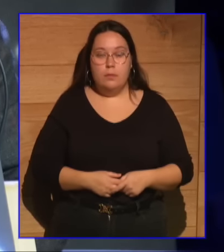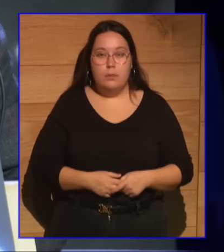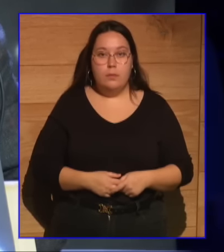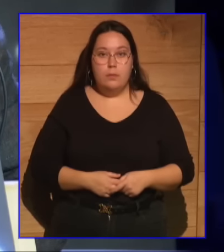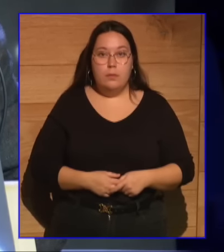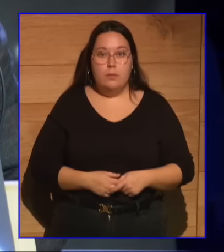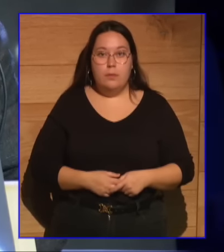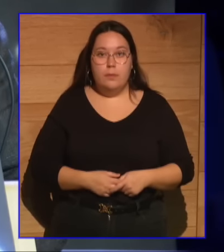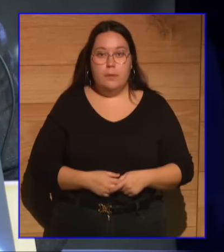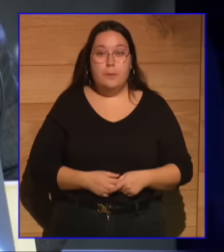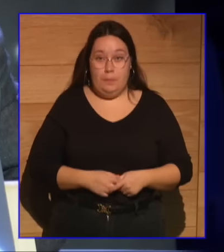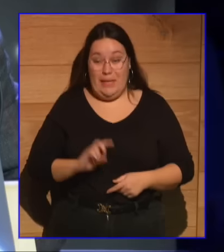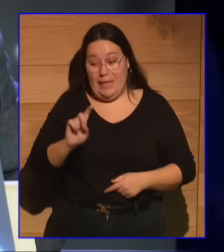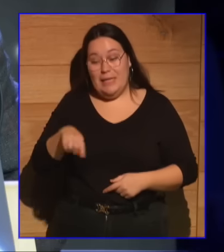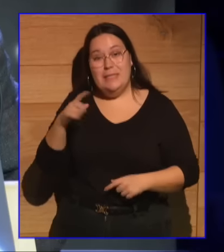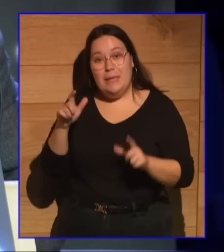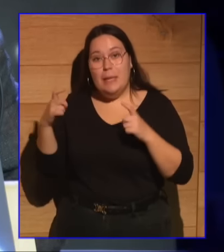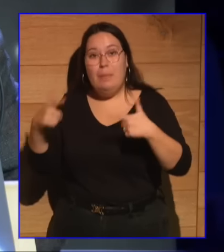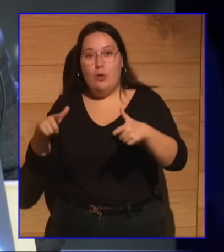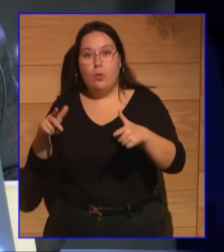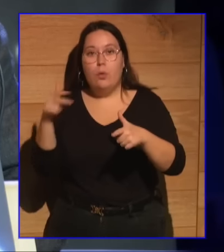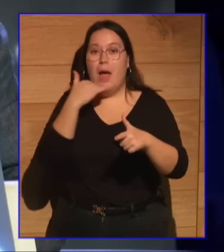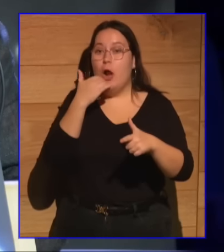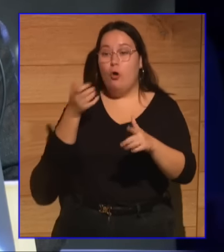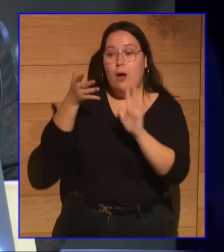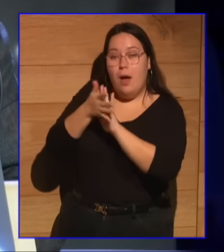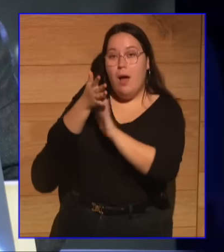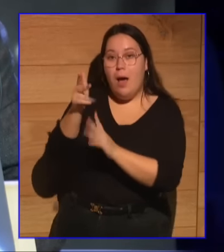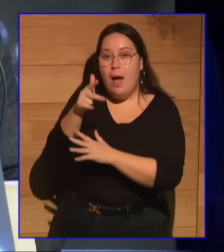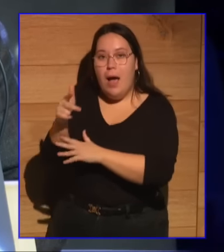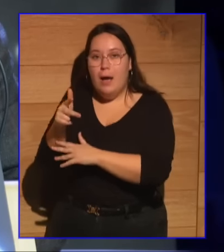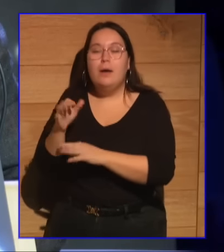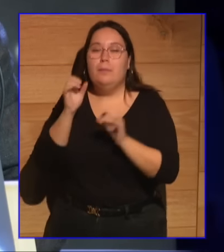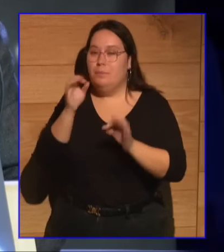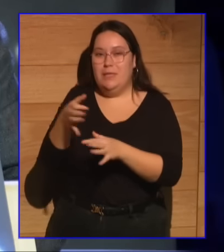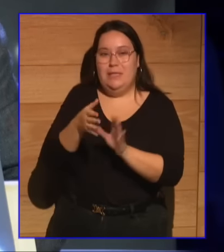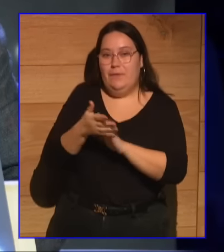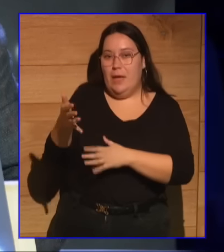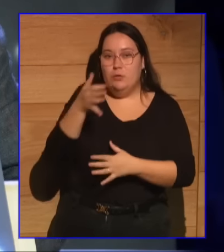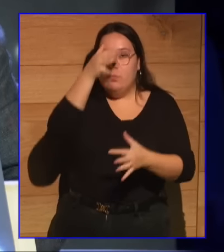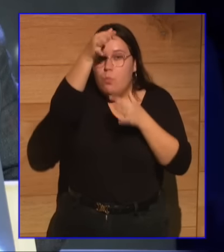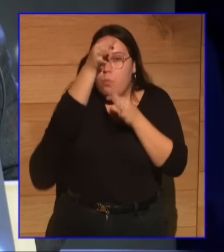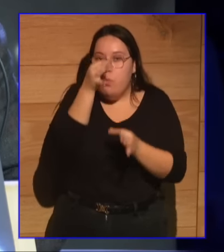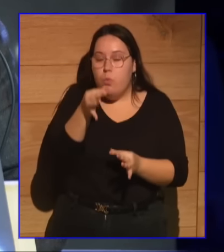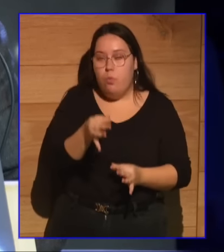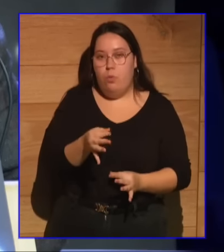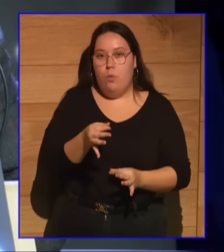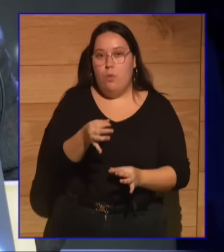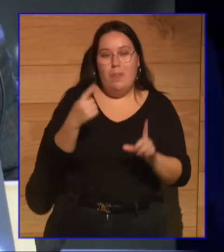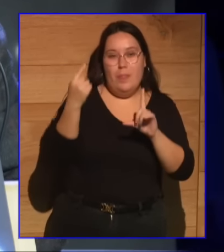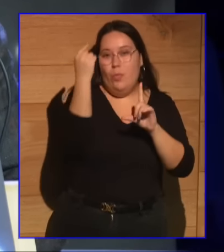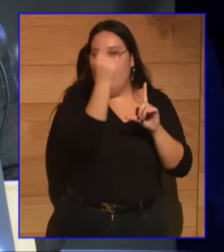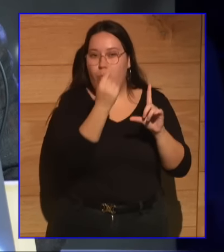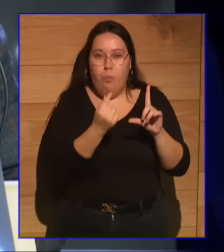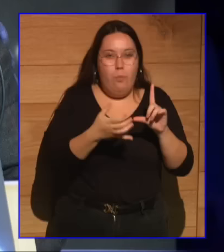inevitabilidad en el siguiente plano, que es el exacto para narrar algo. Esa es una película minuciosamente, una escena minuciosamente